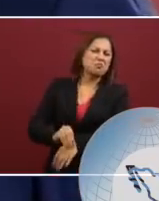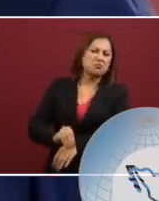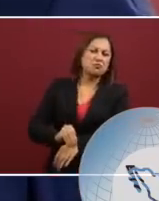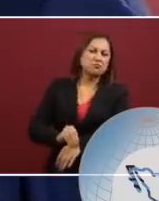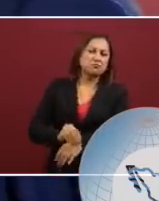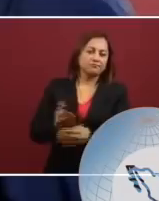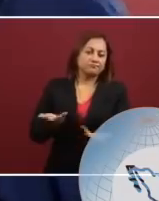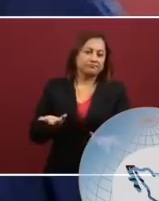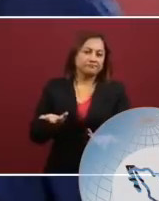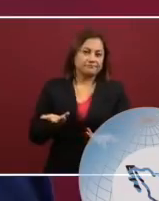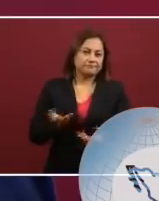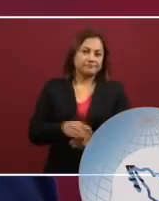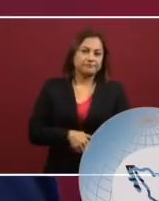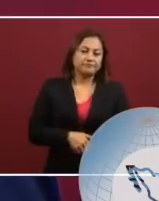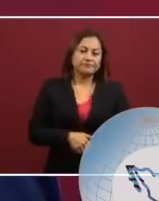al grado